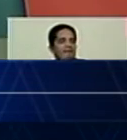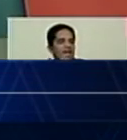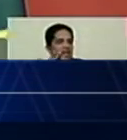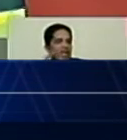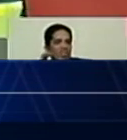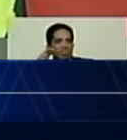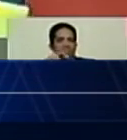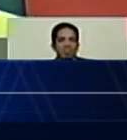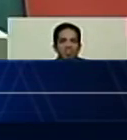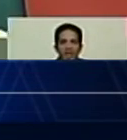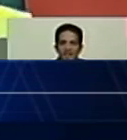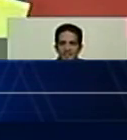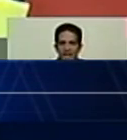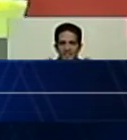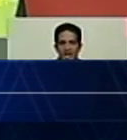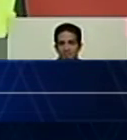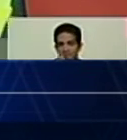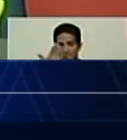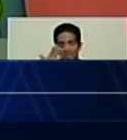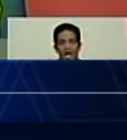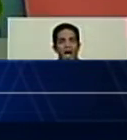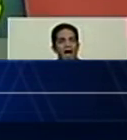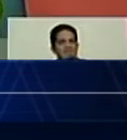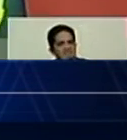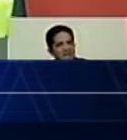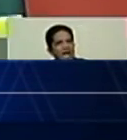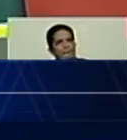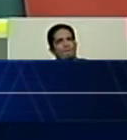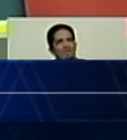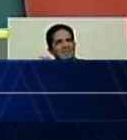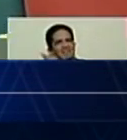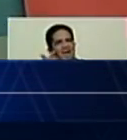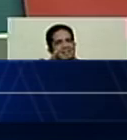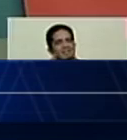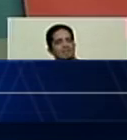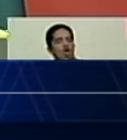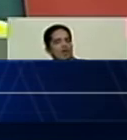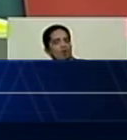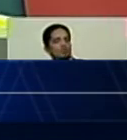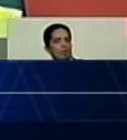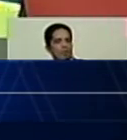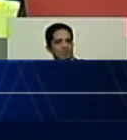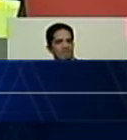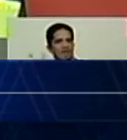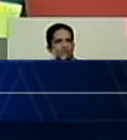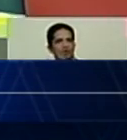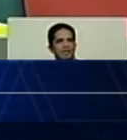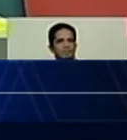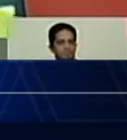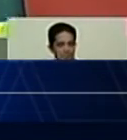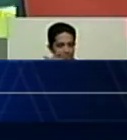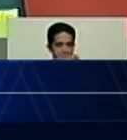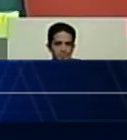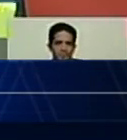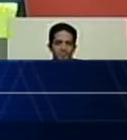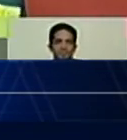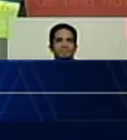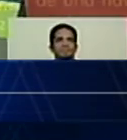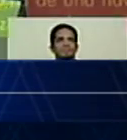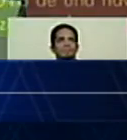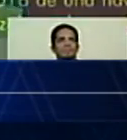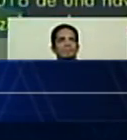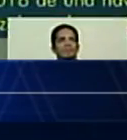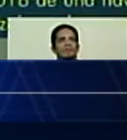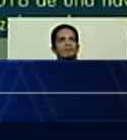quieren hacerse con los recursos de nuestra patria y que quieren hacerse con nuestro territorio. Párrafo 9.